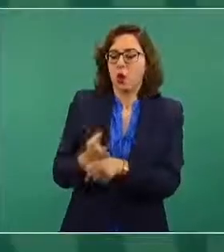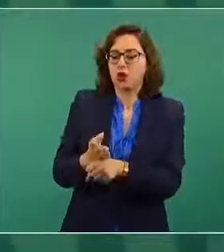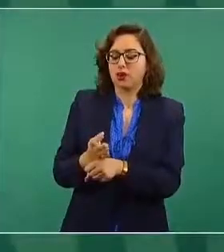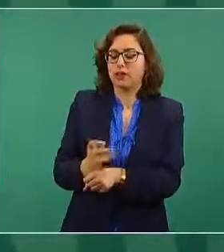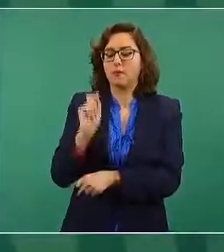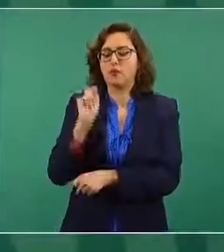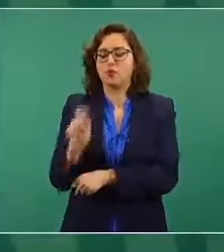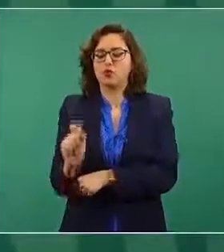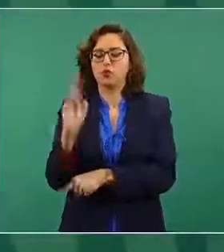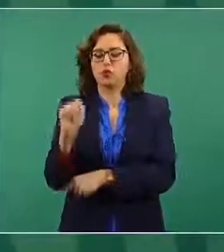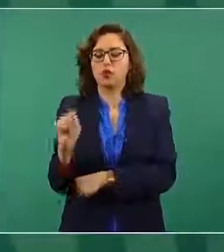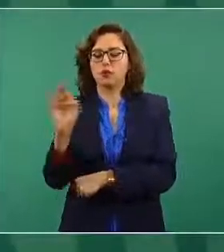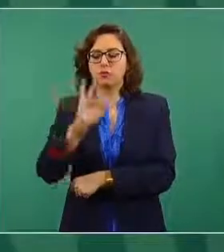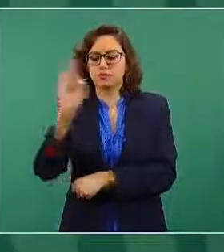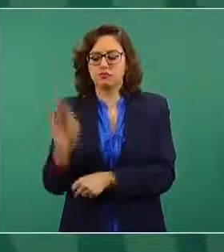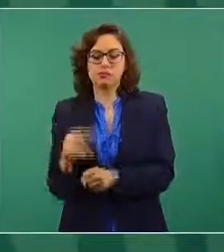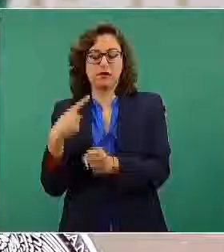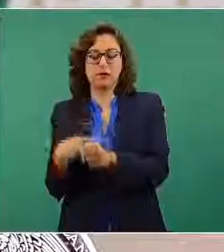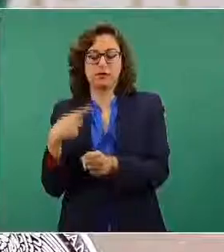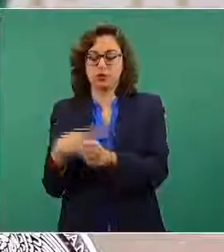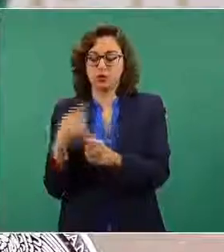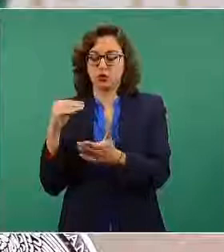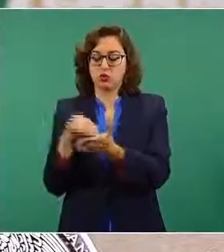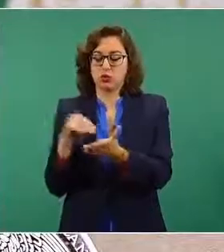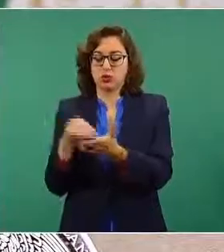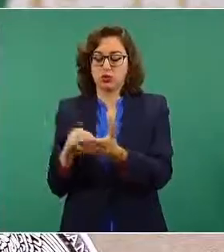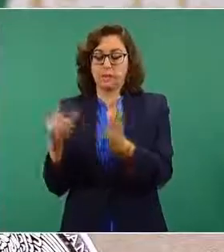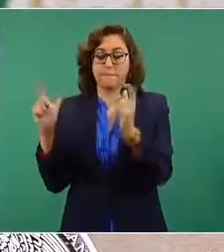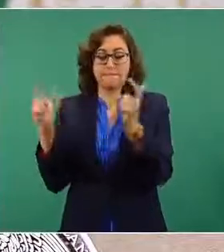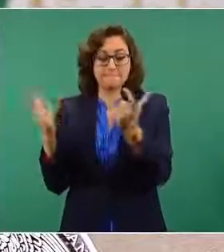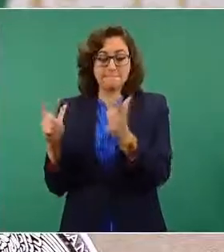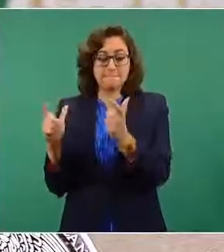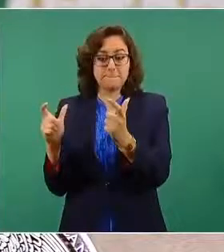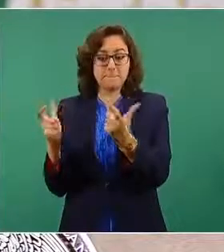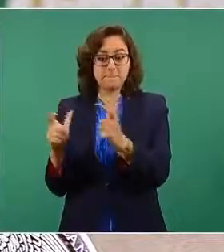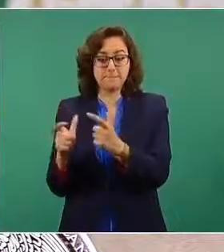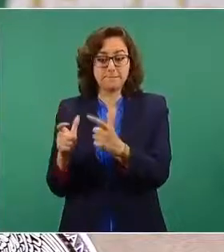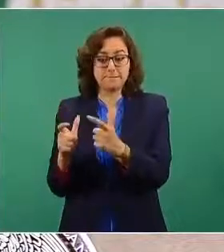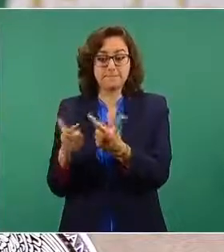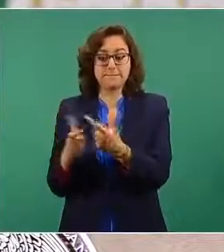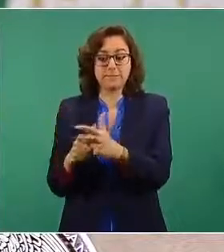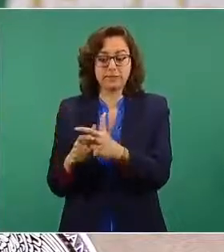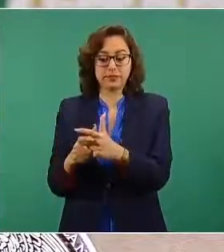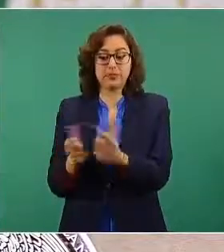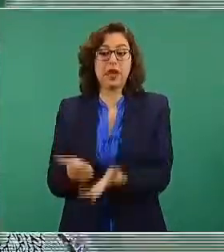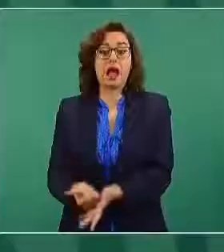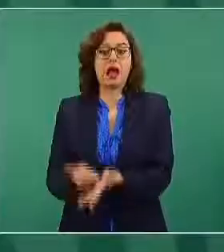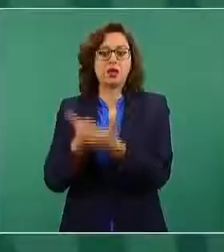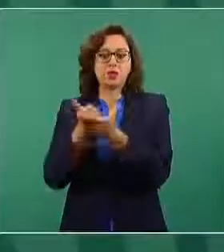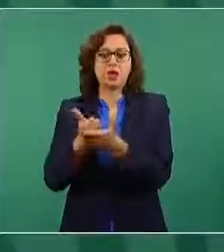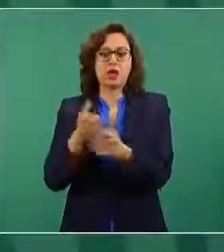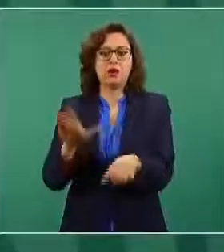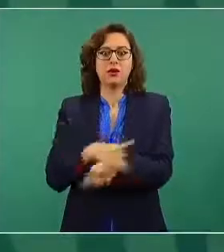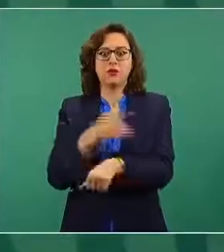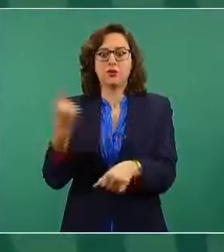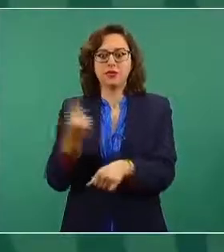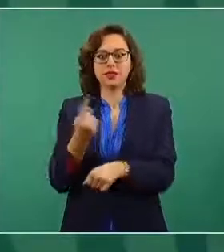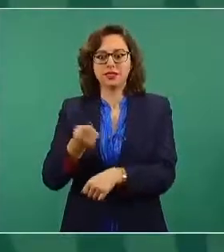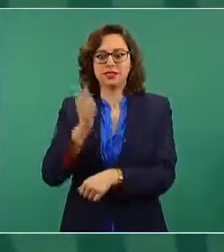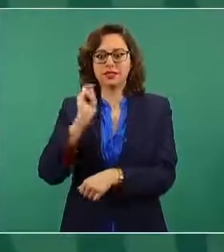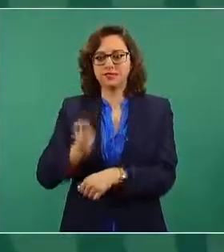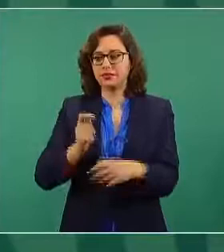1,000. Y conforme se reduce, es otro de los indicadores que sugiere un cambio de